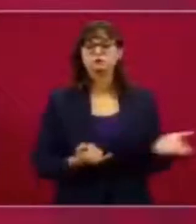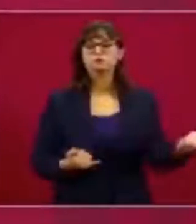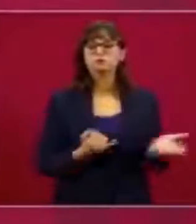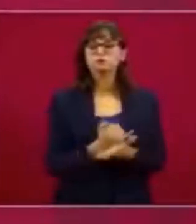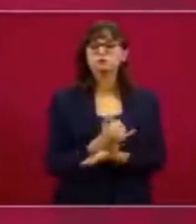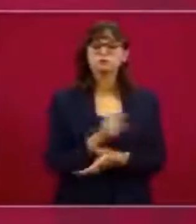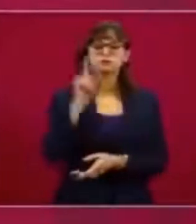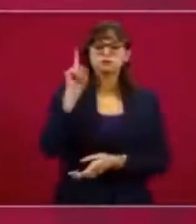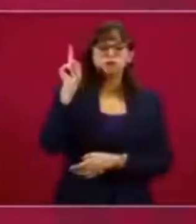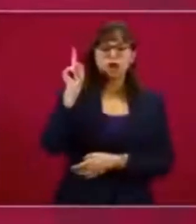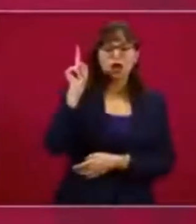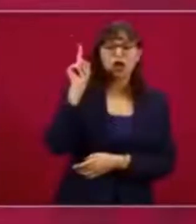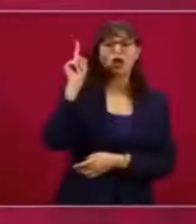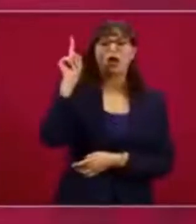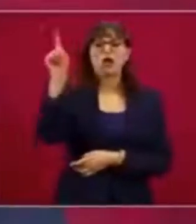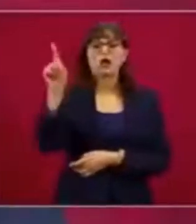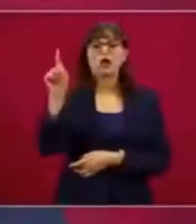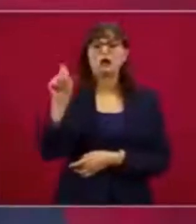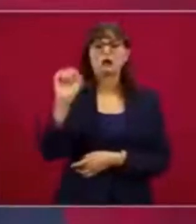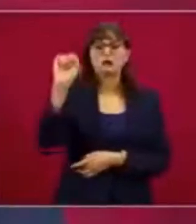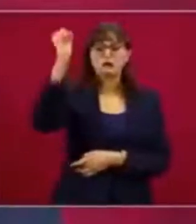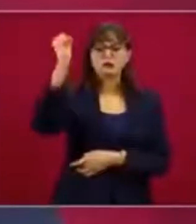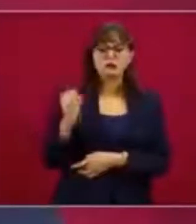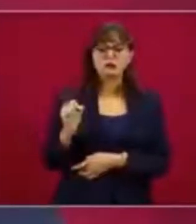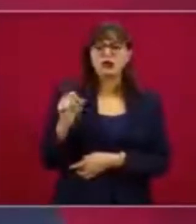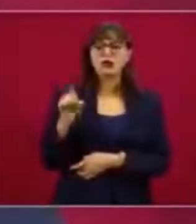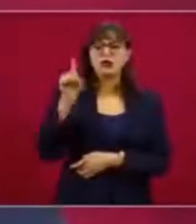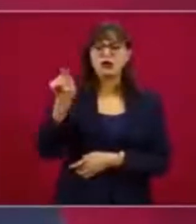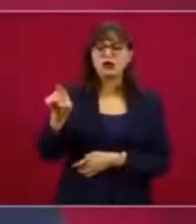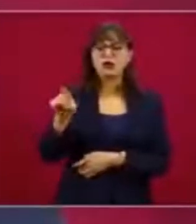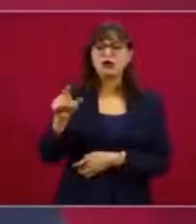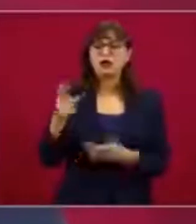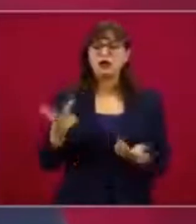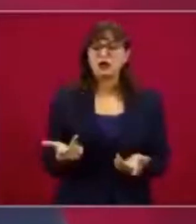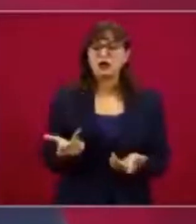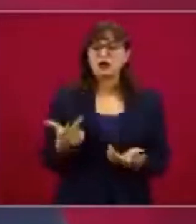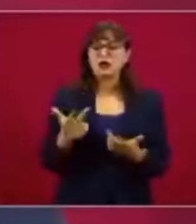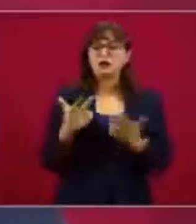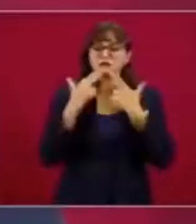en Sinaloa, a la orilla del mar,